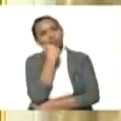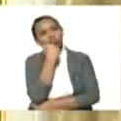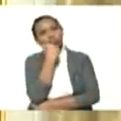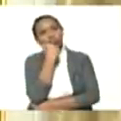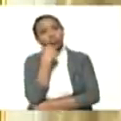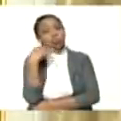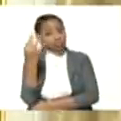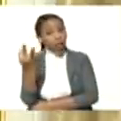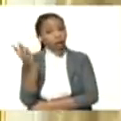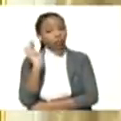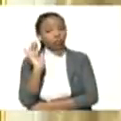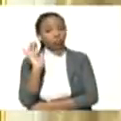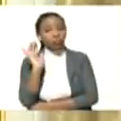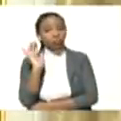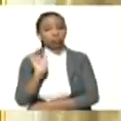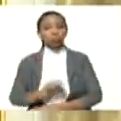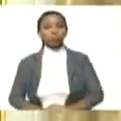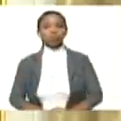¿verdad?